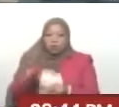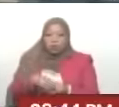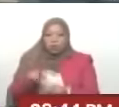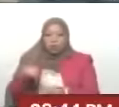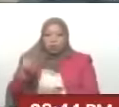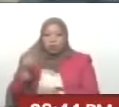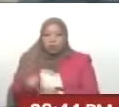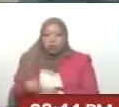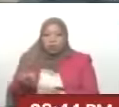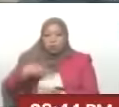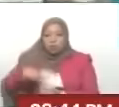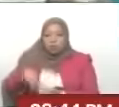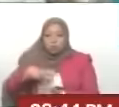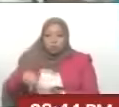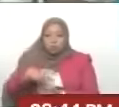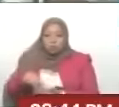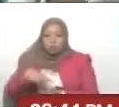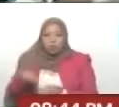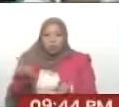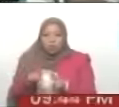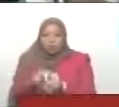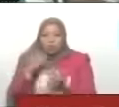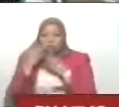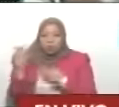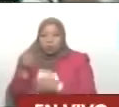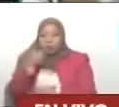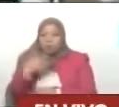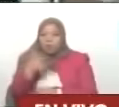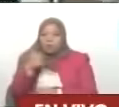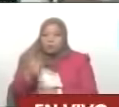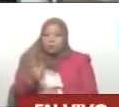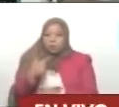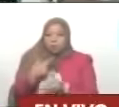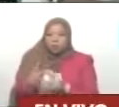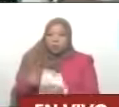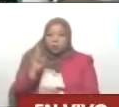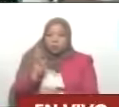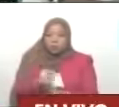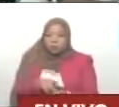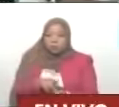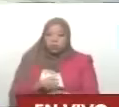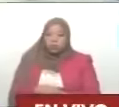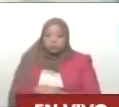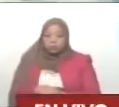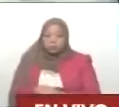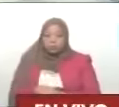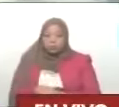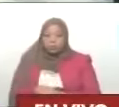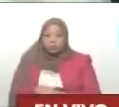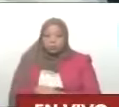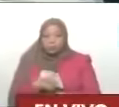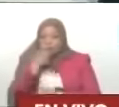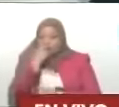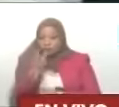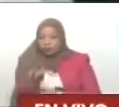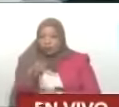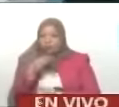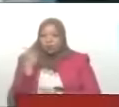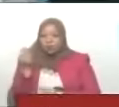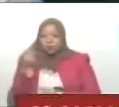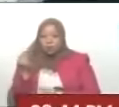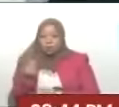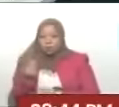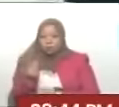que también bailara como Mar Enrique y tocara con él, porque lo hace muy bien. ¿Y los demás? ¿Ah? Él era mi imitador cuando era chamo. Estoy, no,